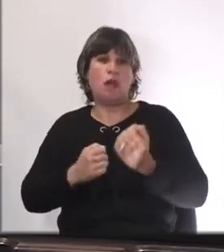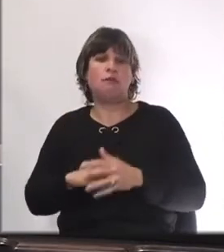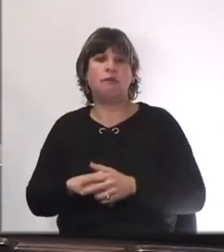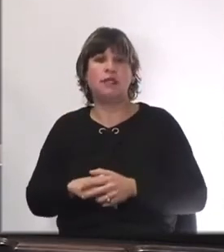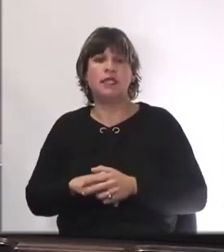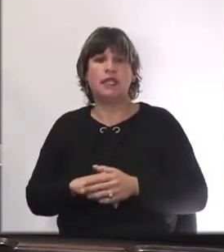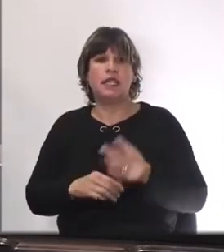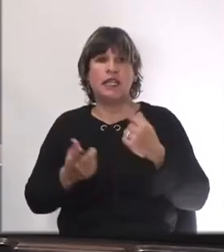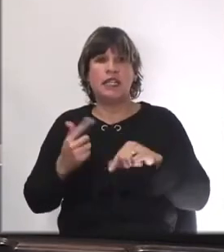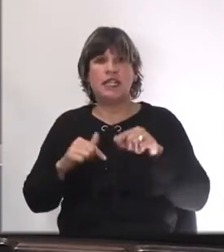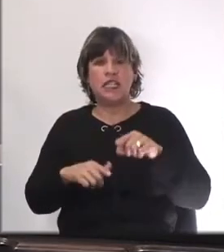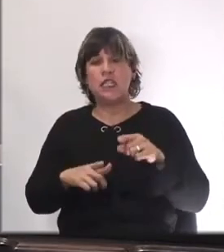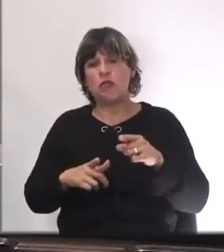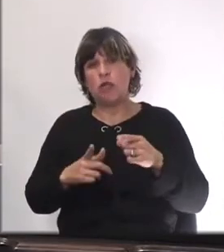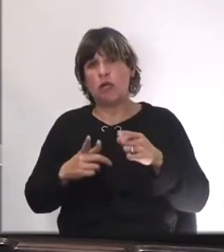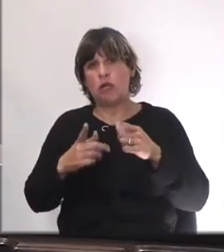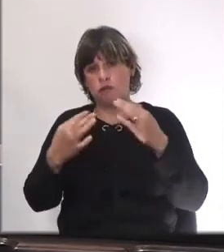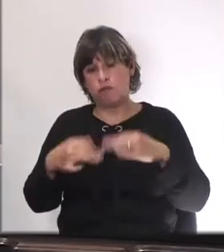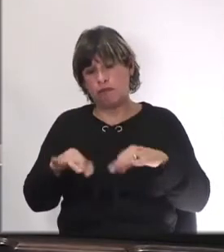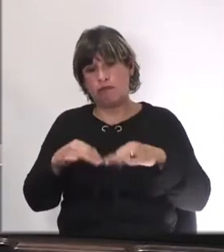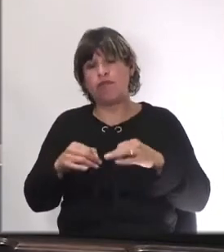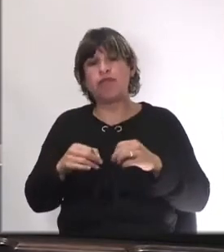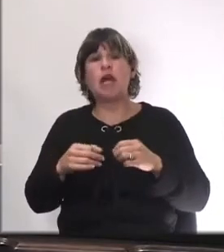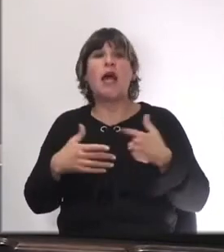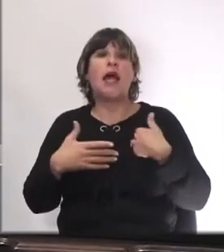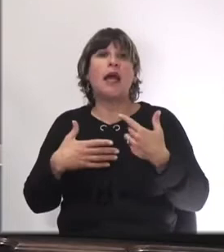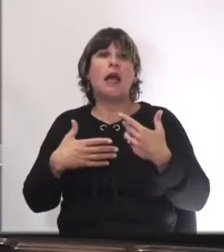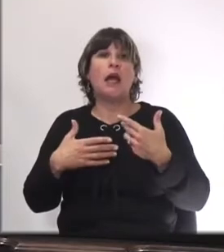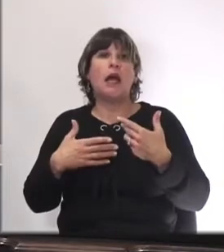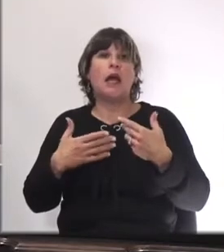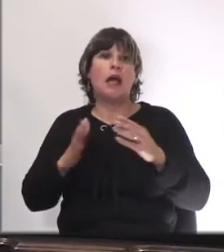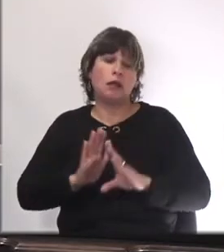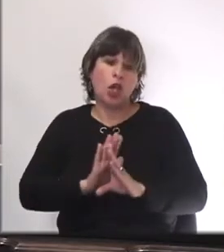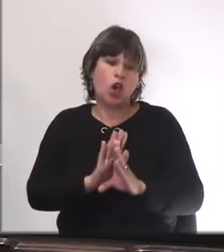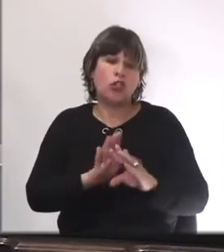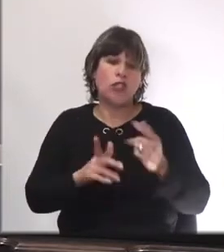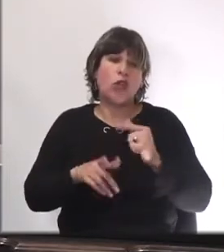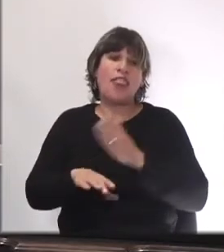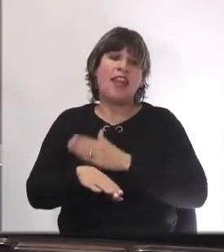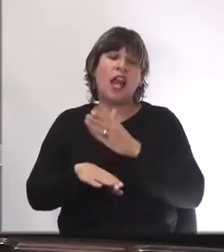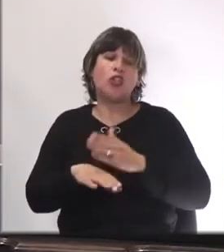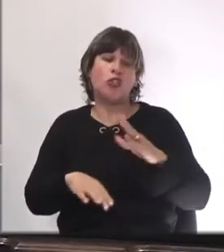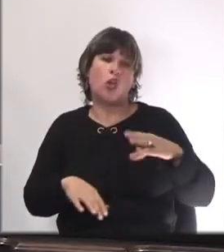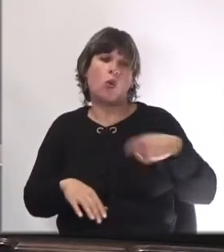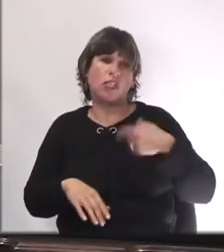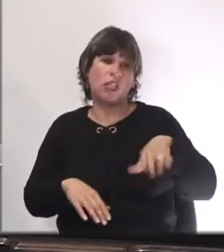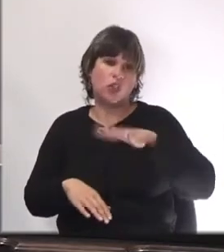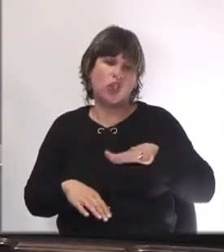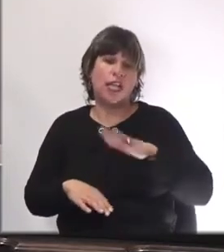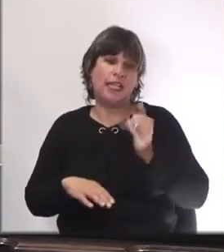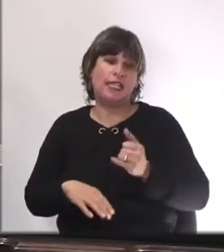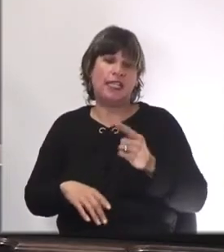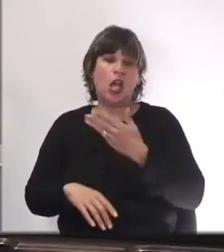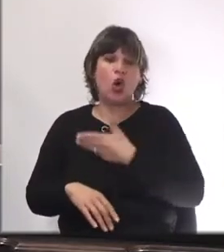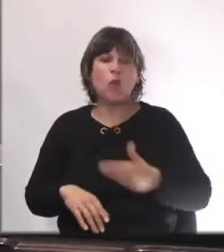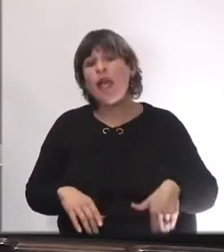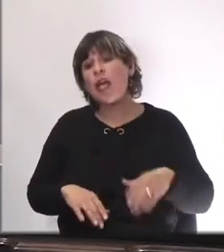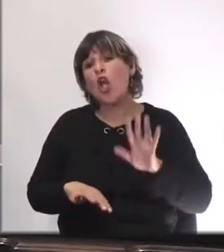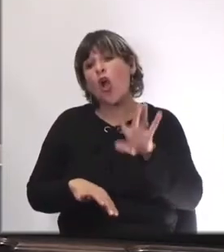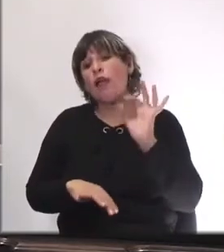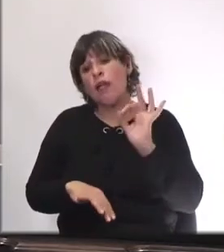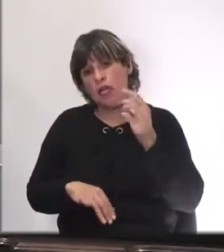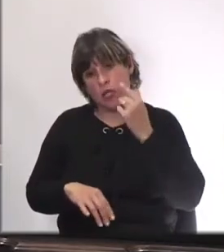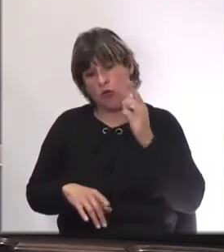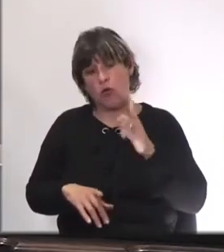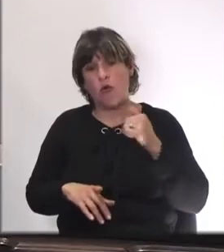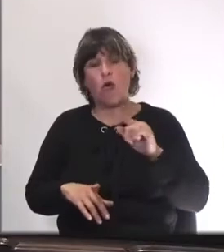muy deficiente contención de las consecuencias sociales que tenía. El gobierno optó por aplicar